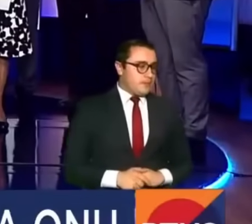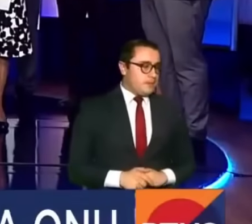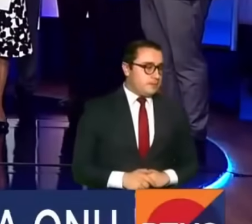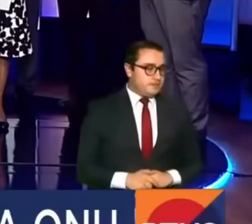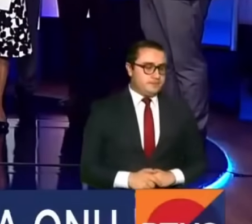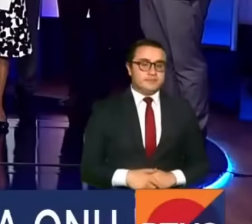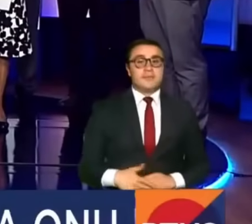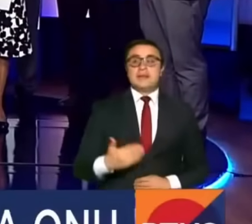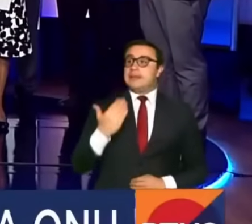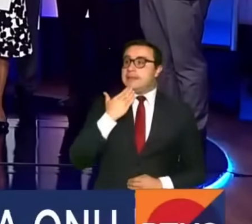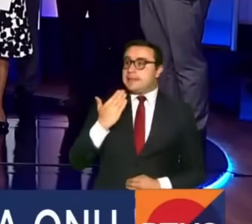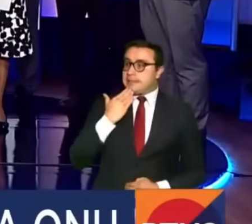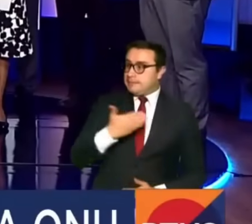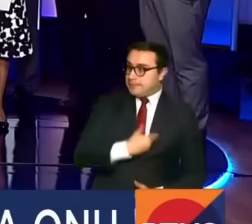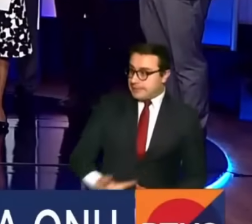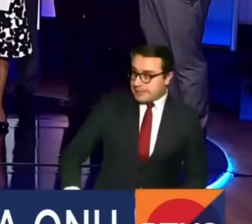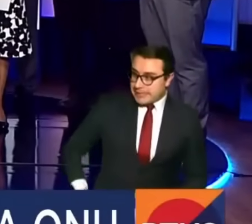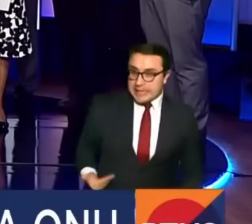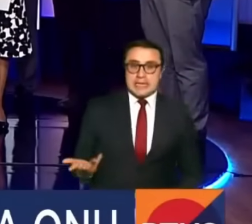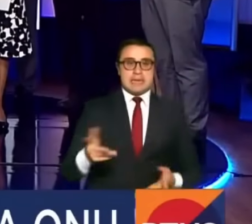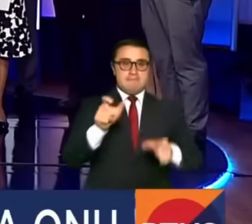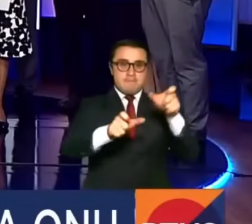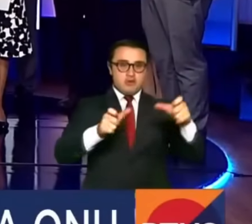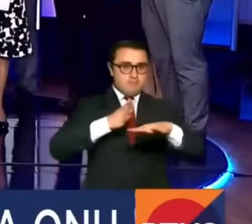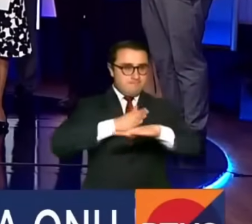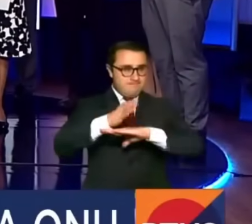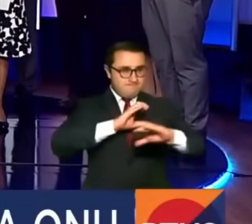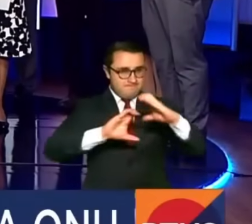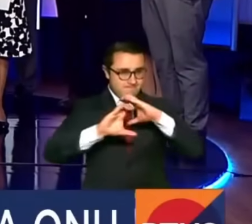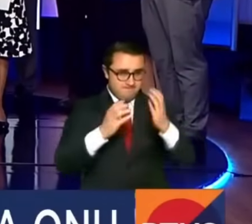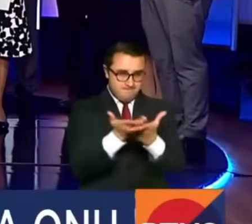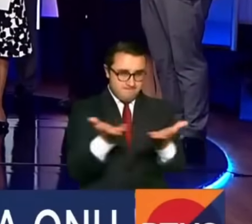Muchas gracias, señor presidente, distinguidos miembros de la prensa.